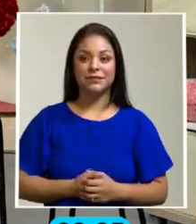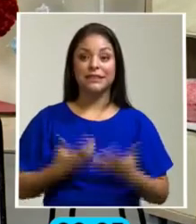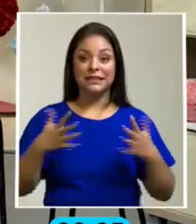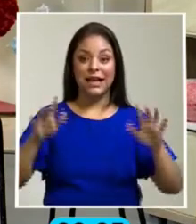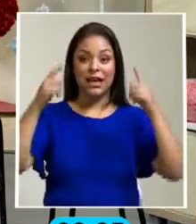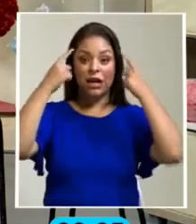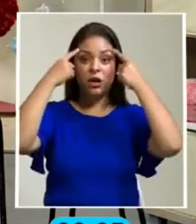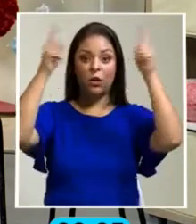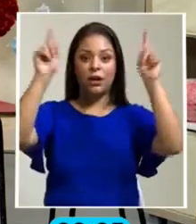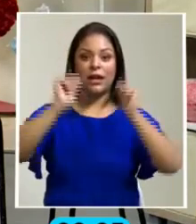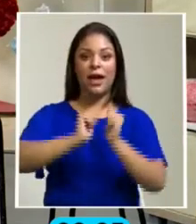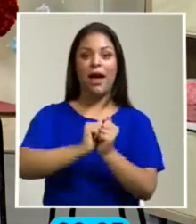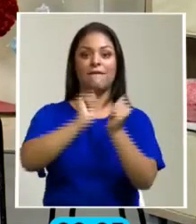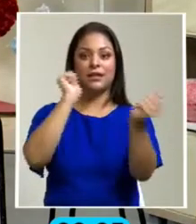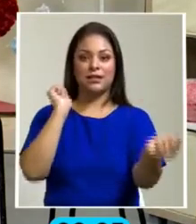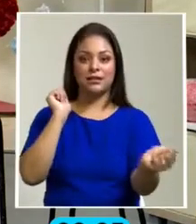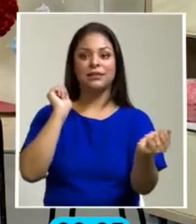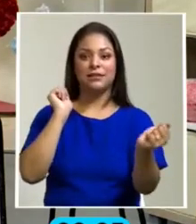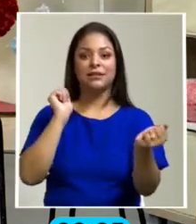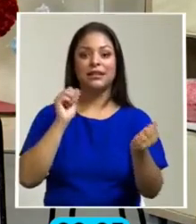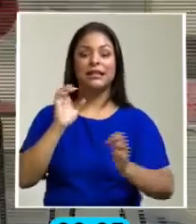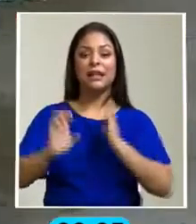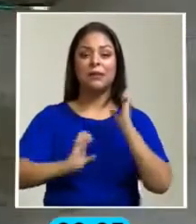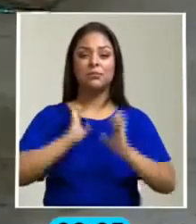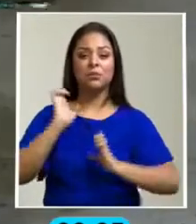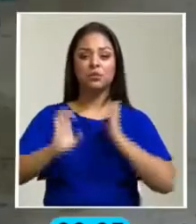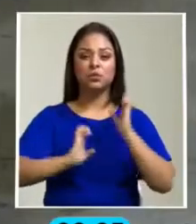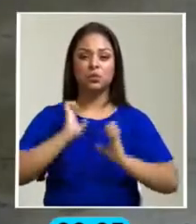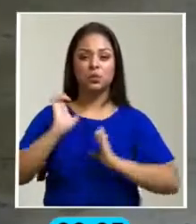abrir. ¡Uy, qué emoción!